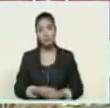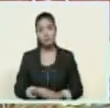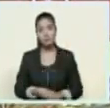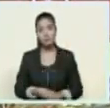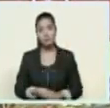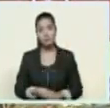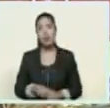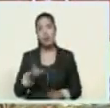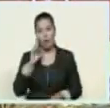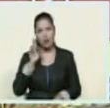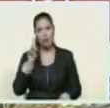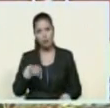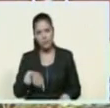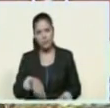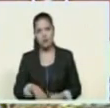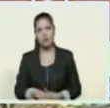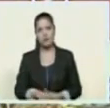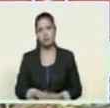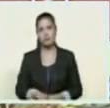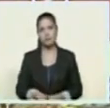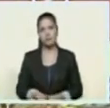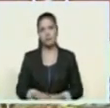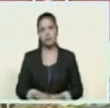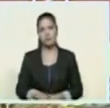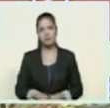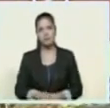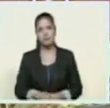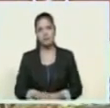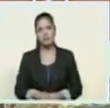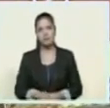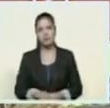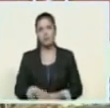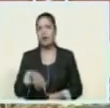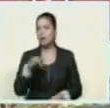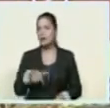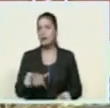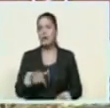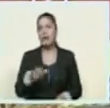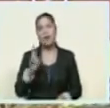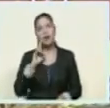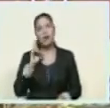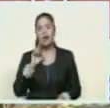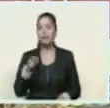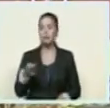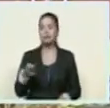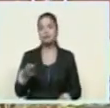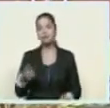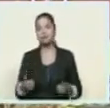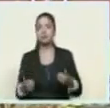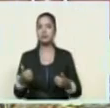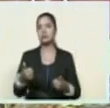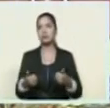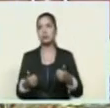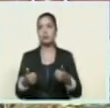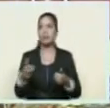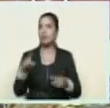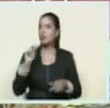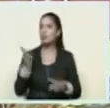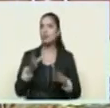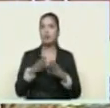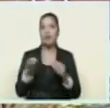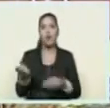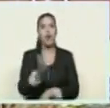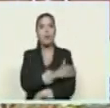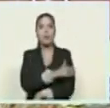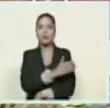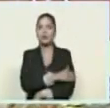y la radio unos se van en barinas por la carretera y porque la radio y todas las radios